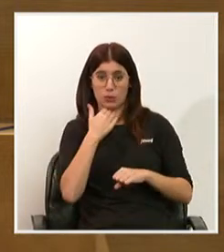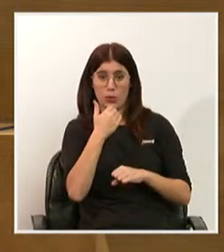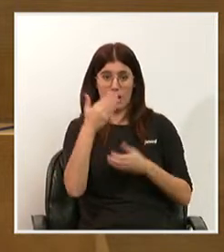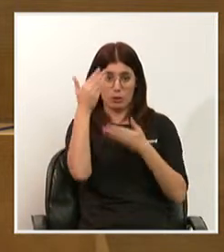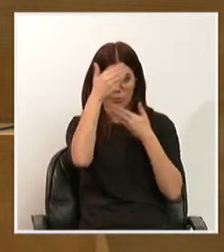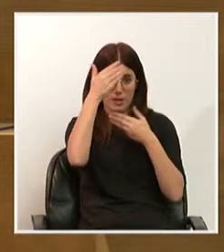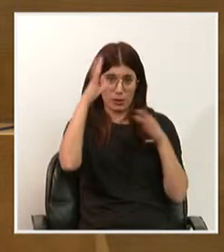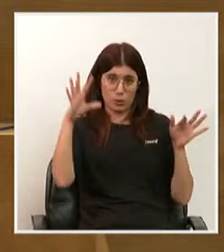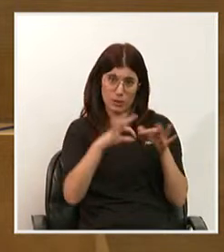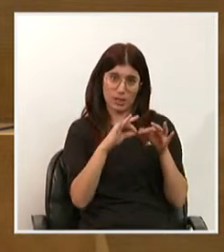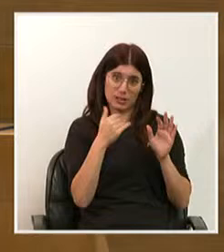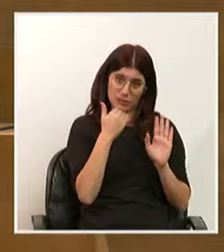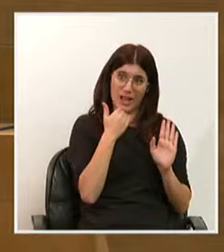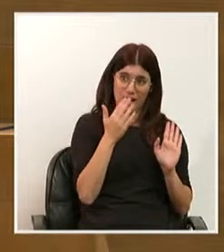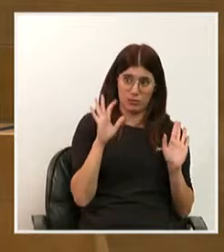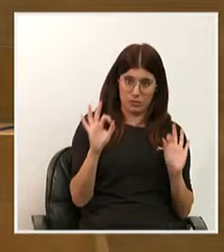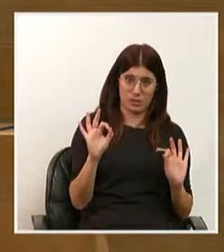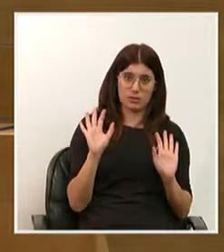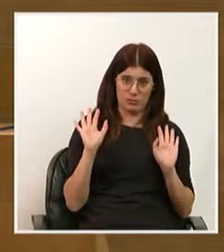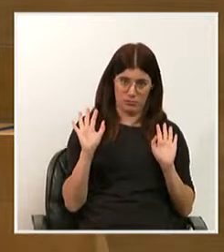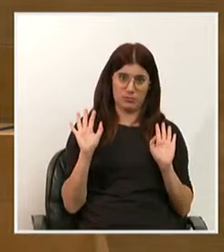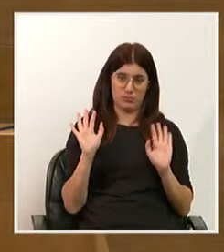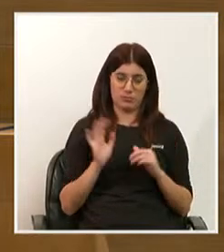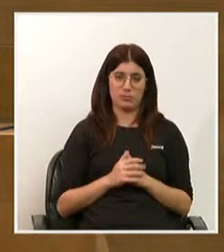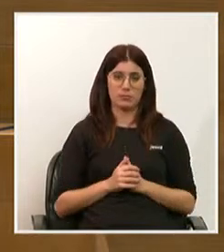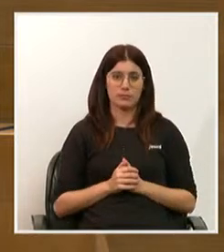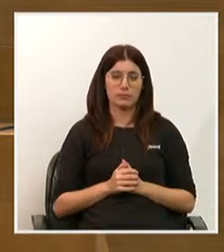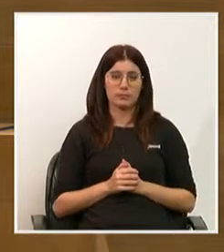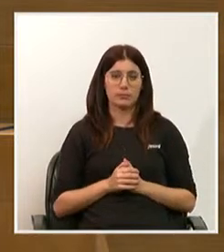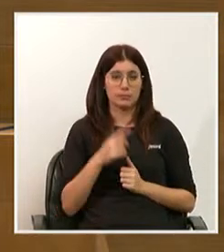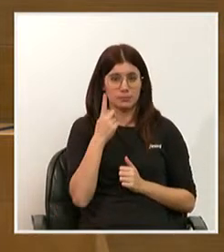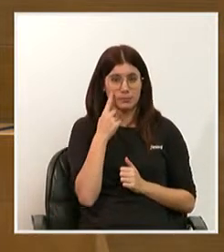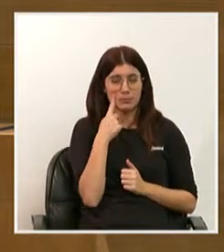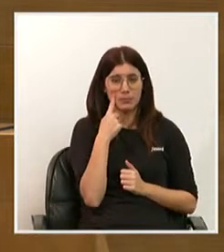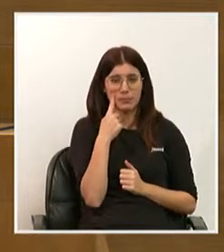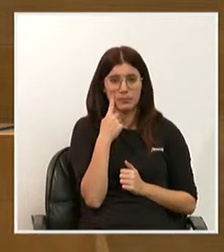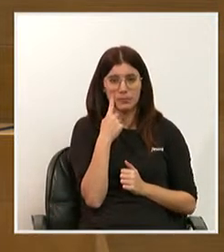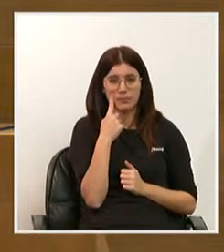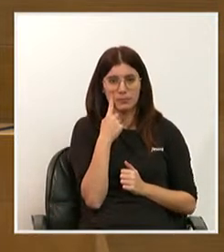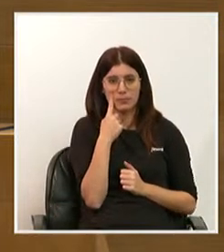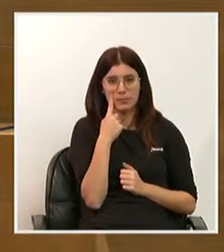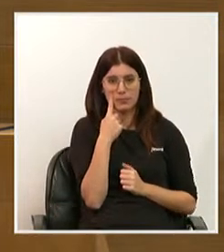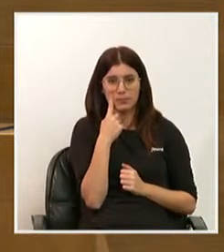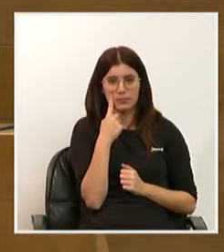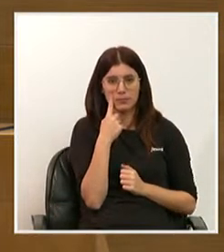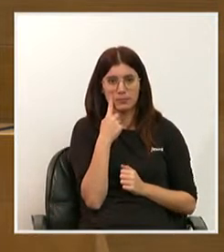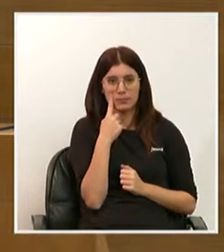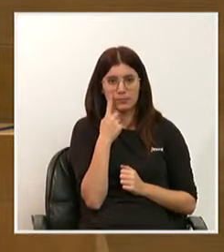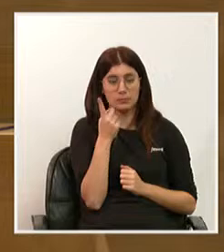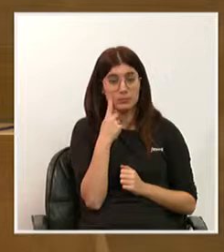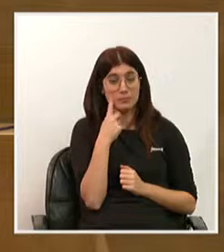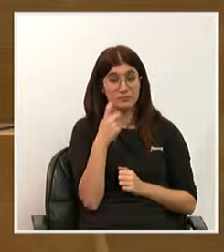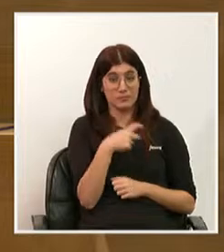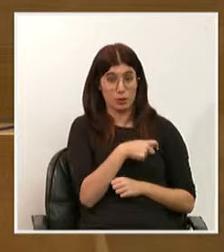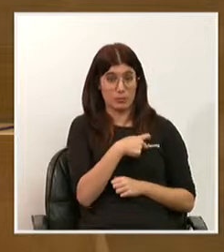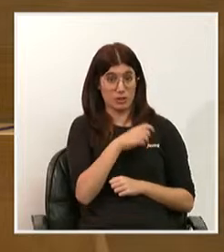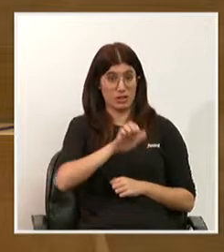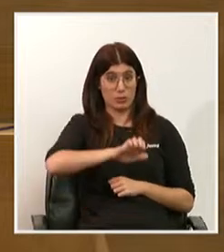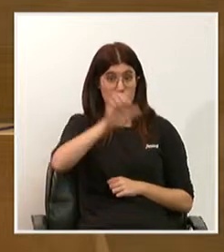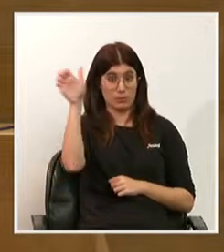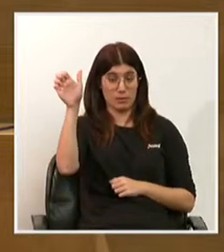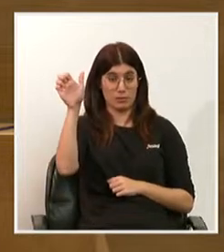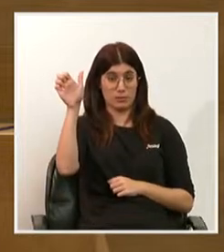pocas o ningunas señorías invenciones pocas o ningunas y mire la comisión europea